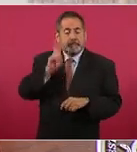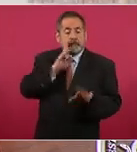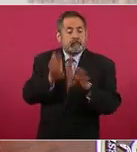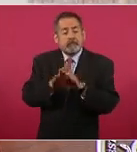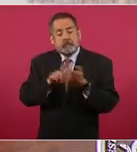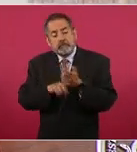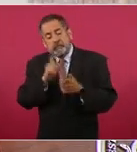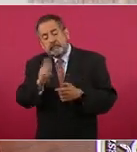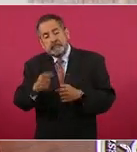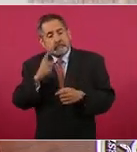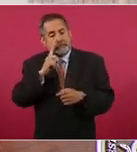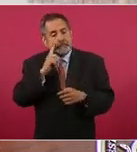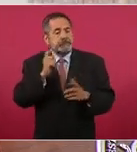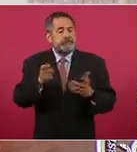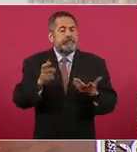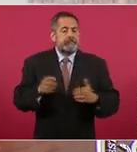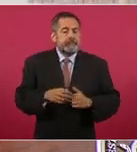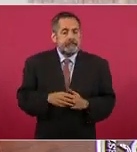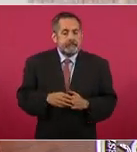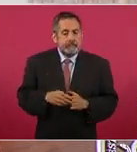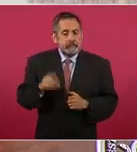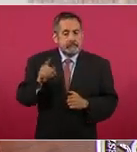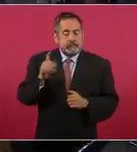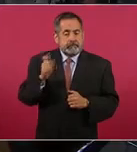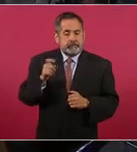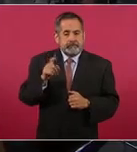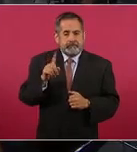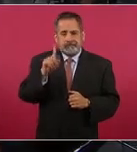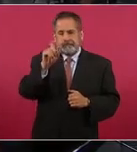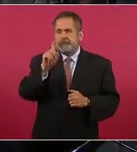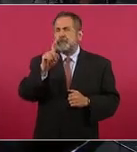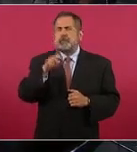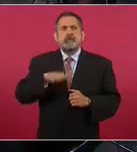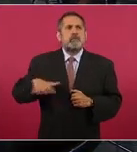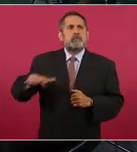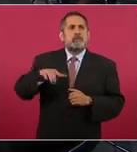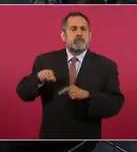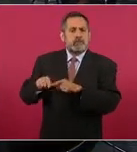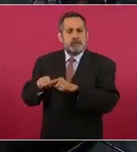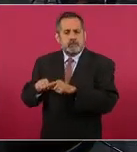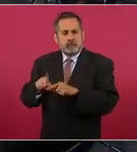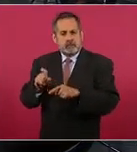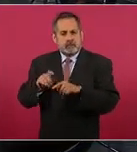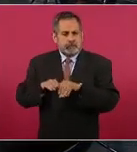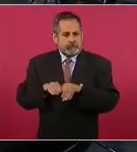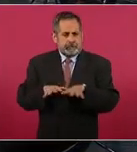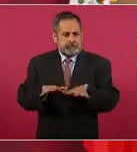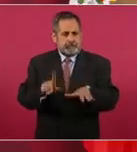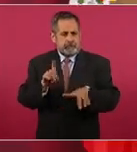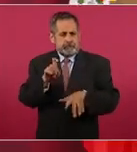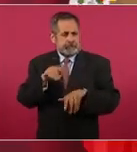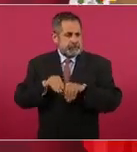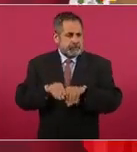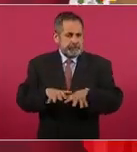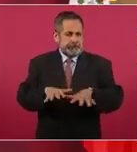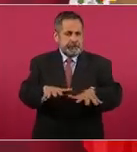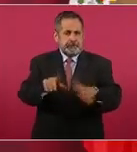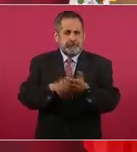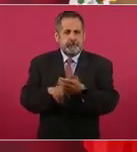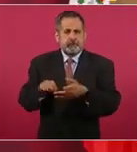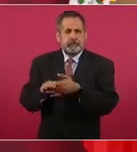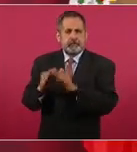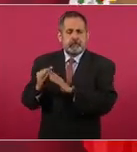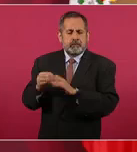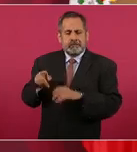implementando, el que el agua de la zona de riego, de la zona de